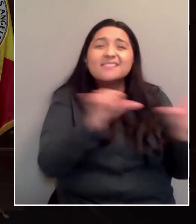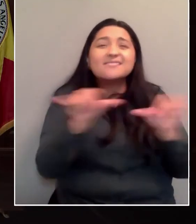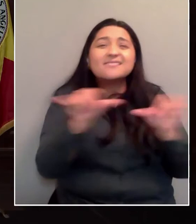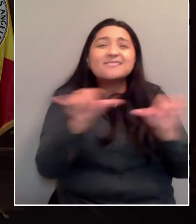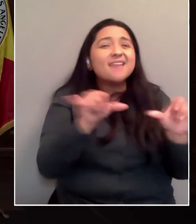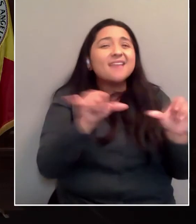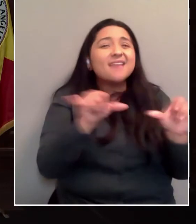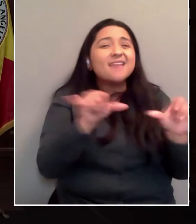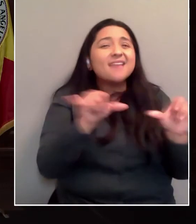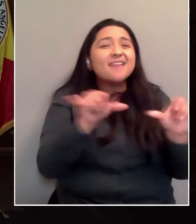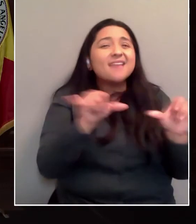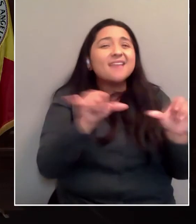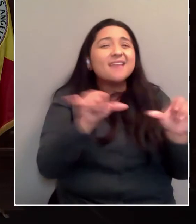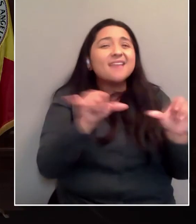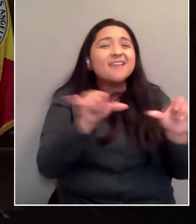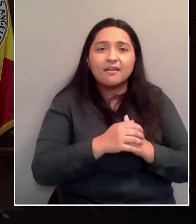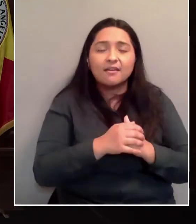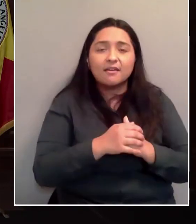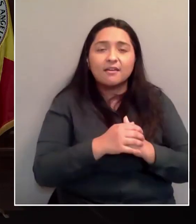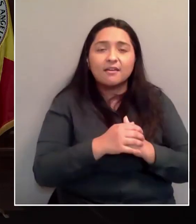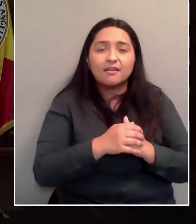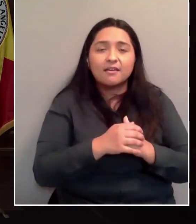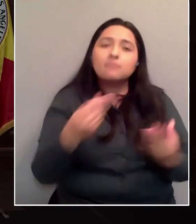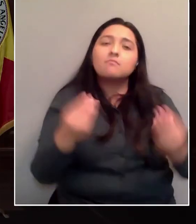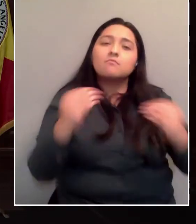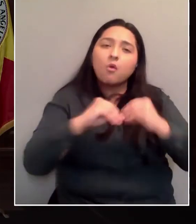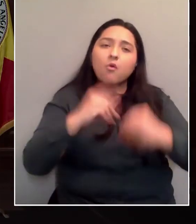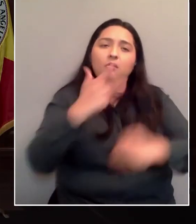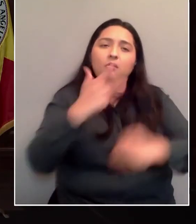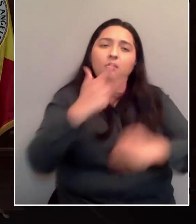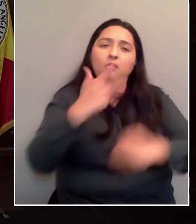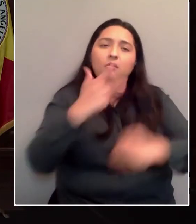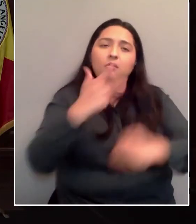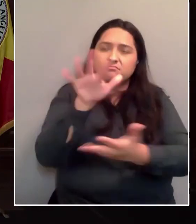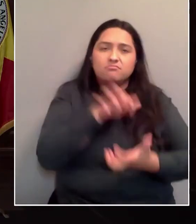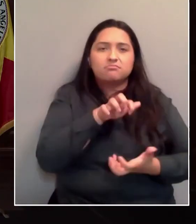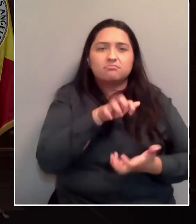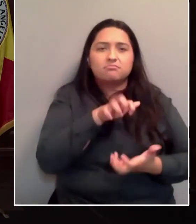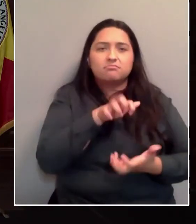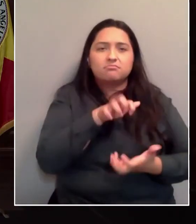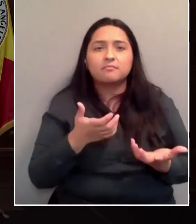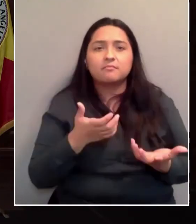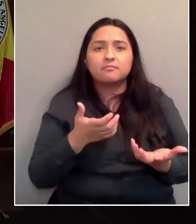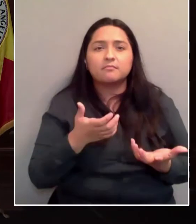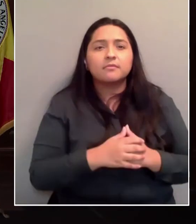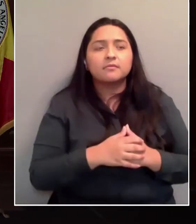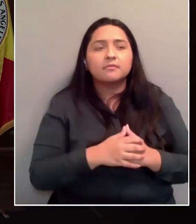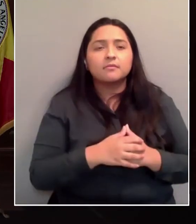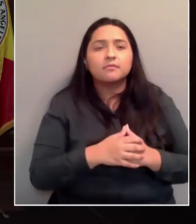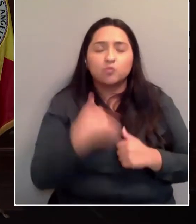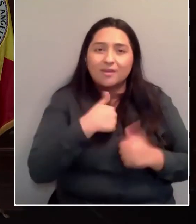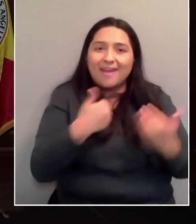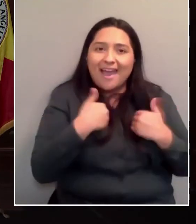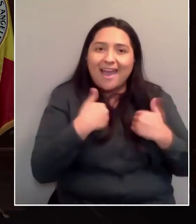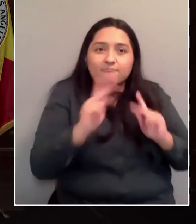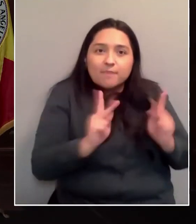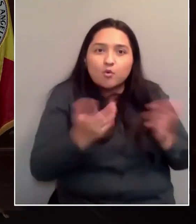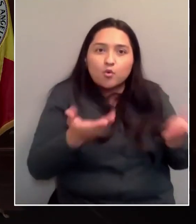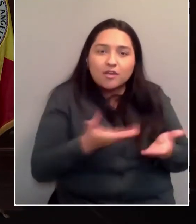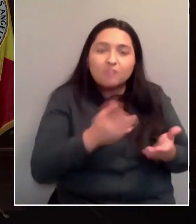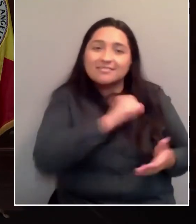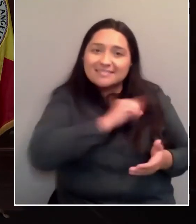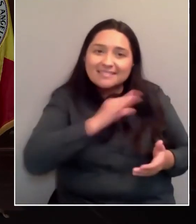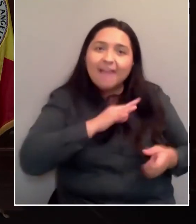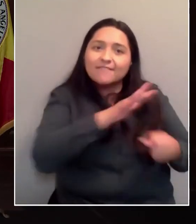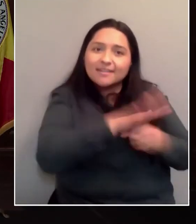porque la capacidad está aquí. La gente está aquí. El sistema está aquí. El